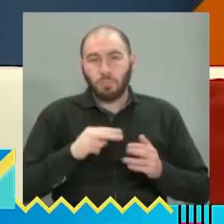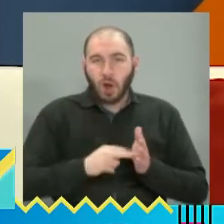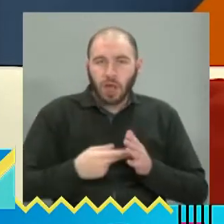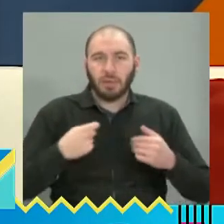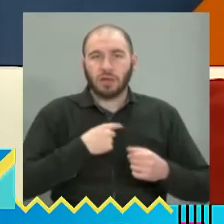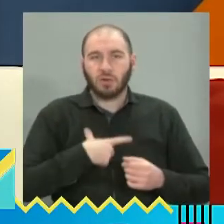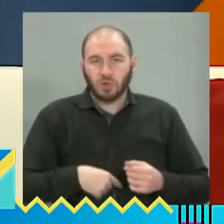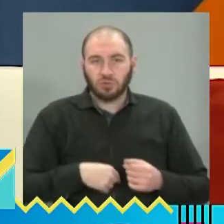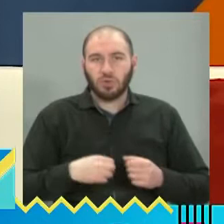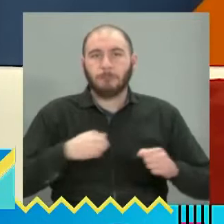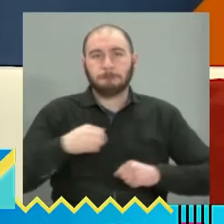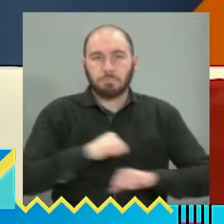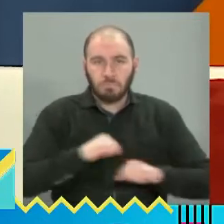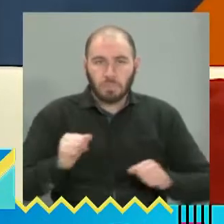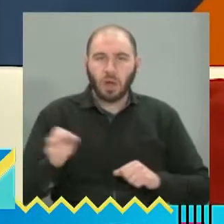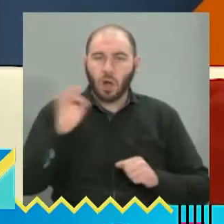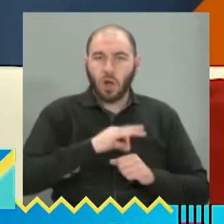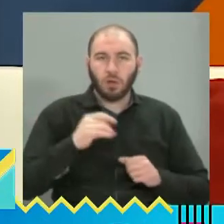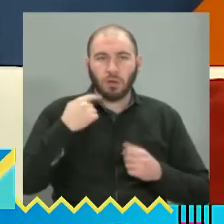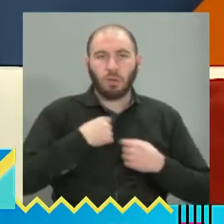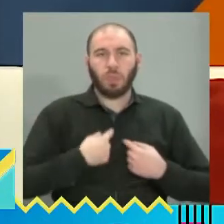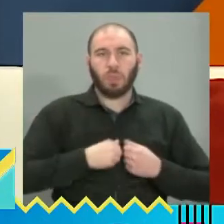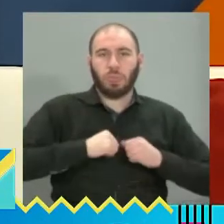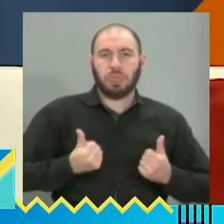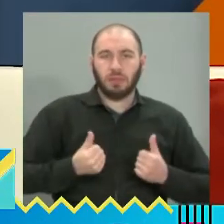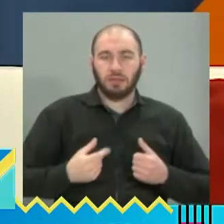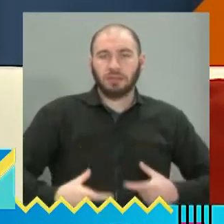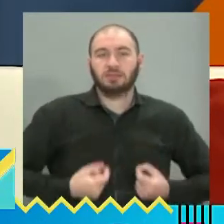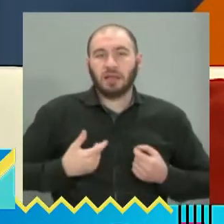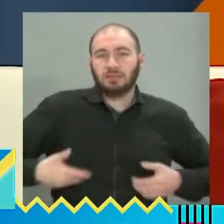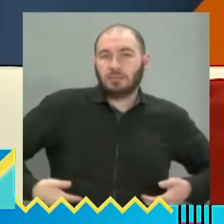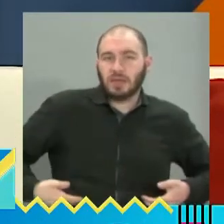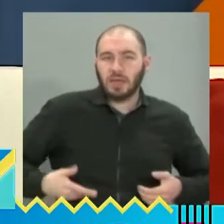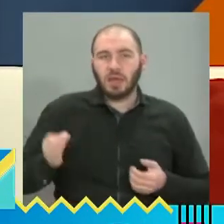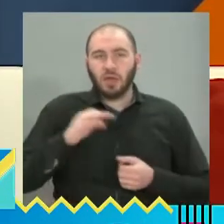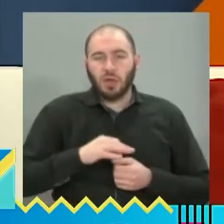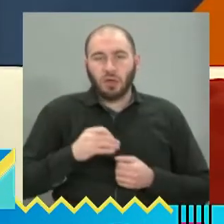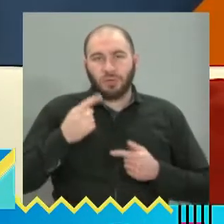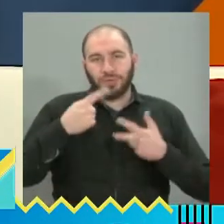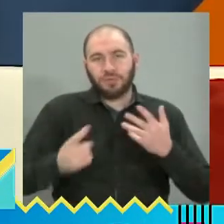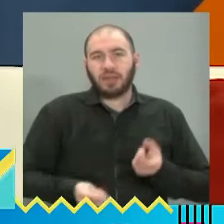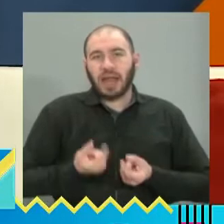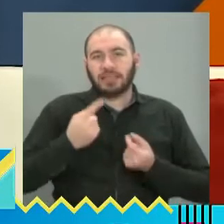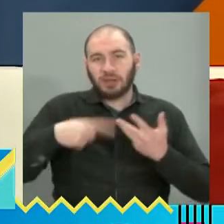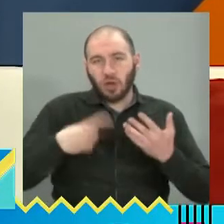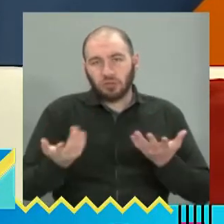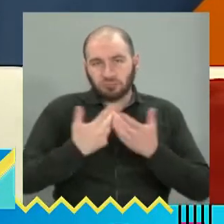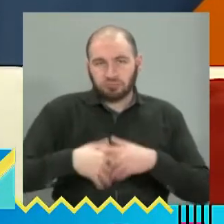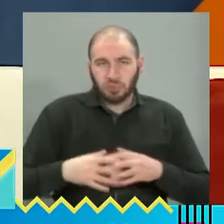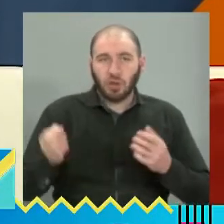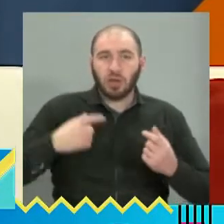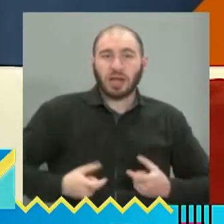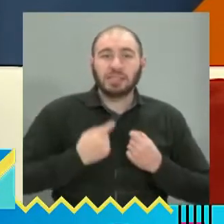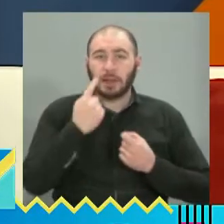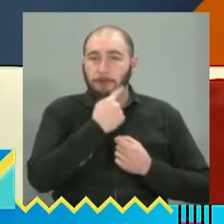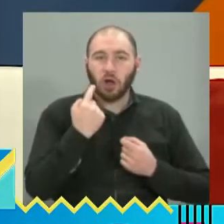coronarios, infartos, o tiene aneurisma de aorta, o cáncer de vejiga, o otros tipos de cáncer relacionados al cigarrillo, o cáncer